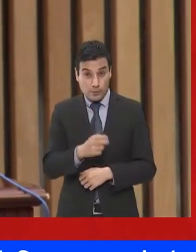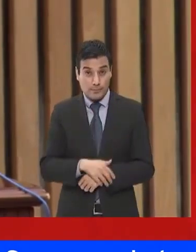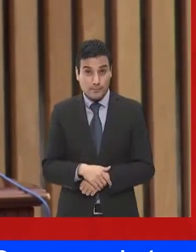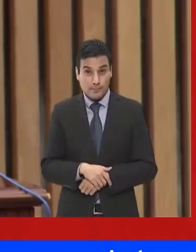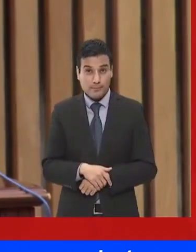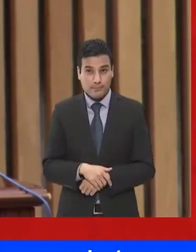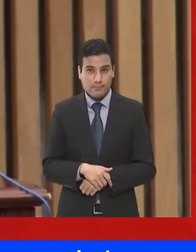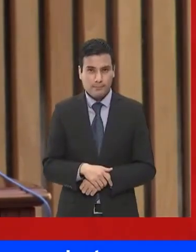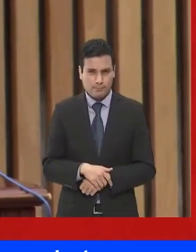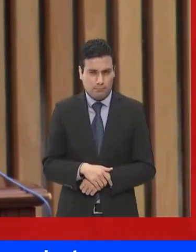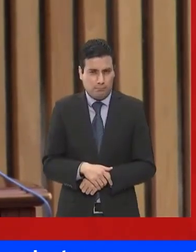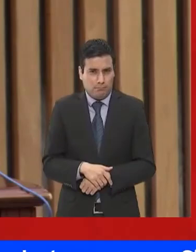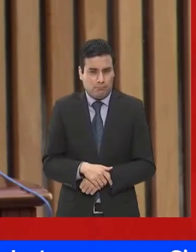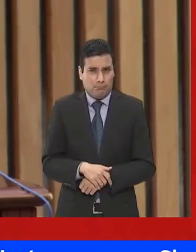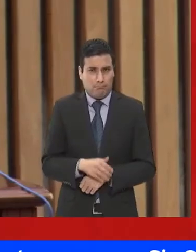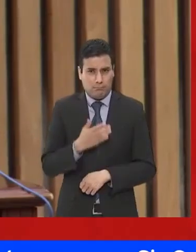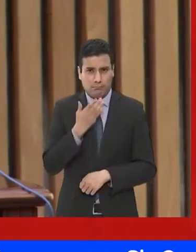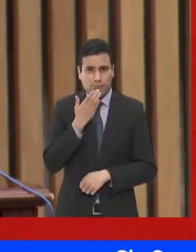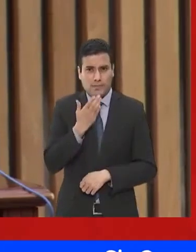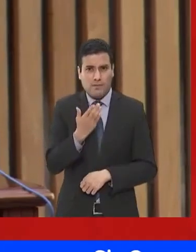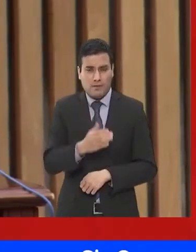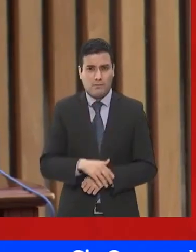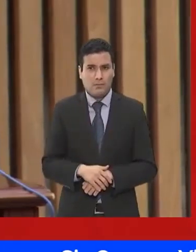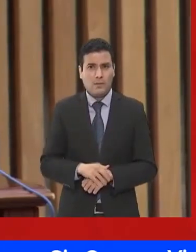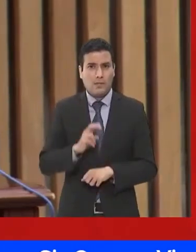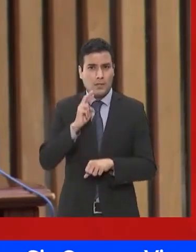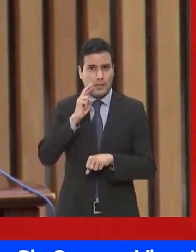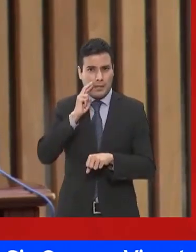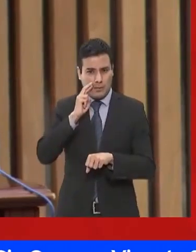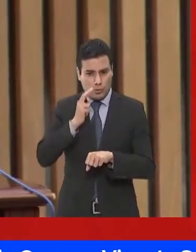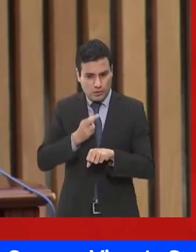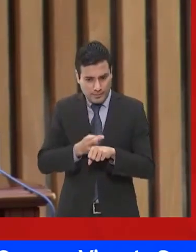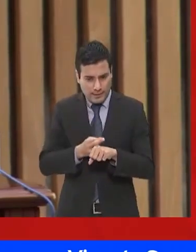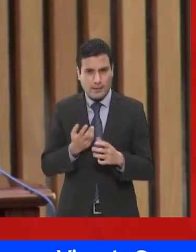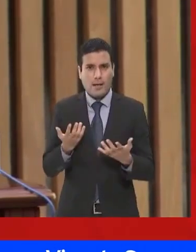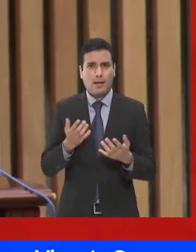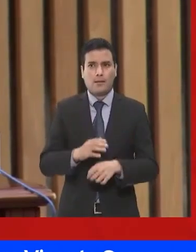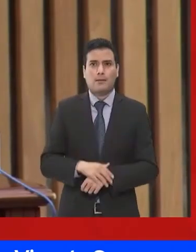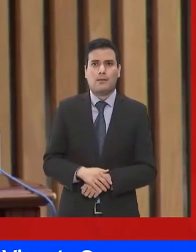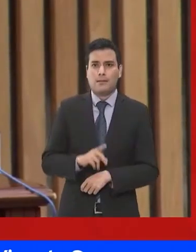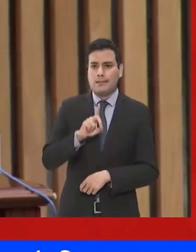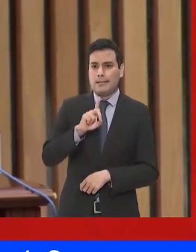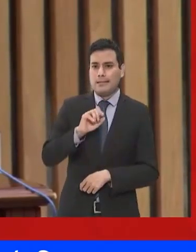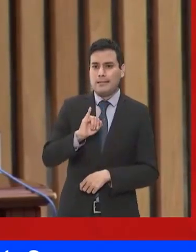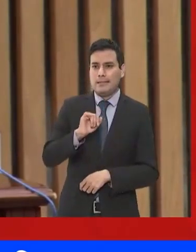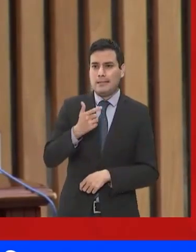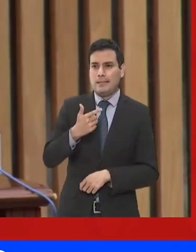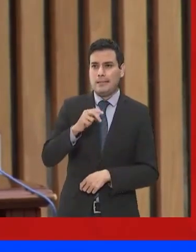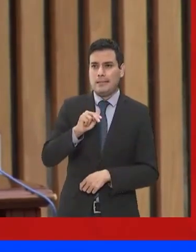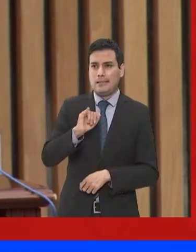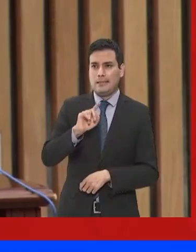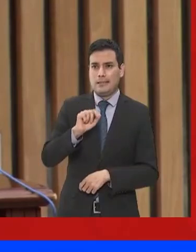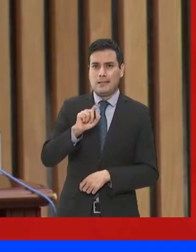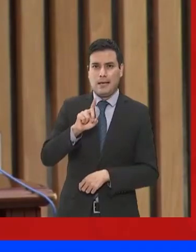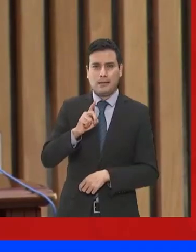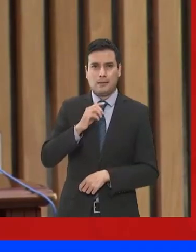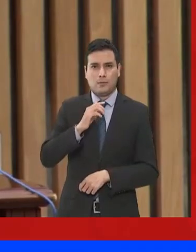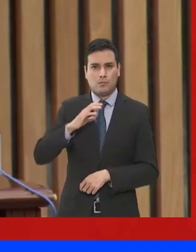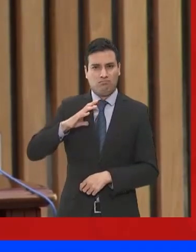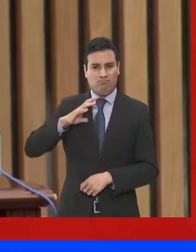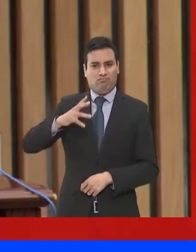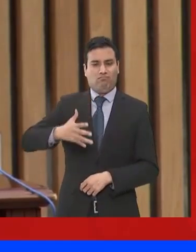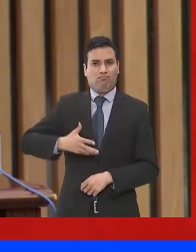están tomando la decisión de aplazar el proceso de revocación de mandato, también en una expresión más de